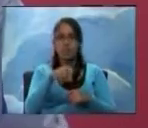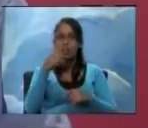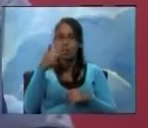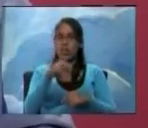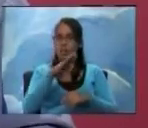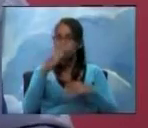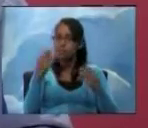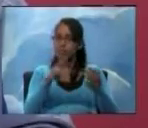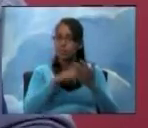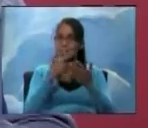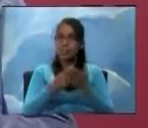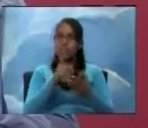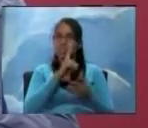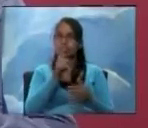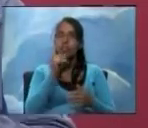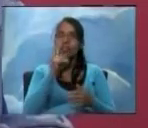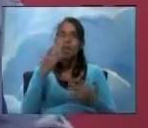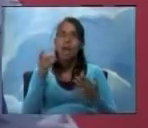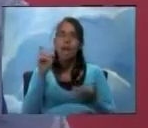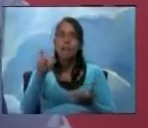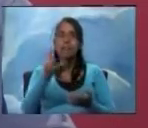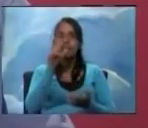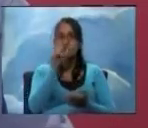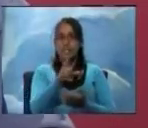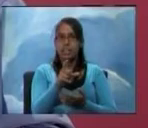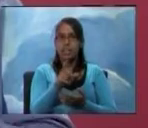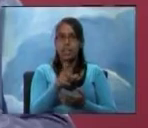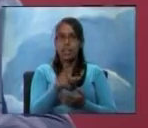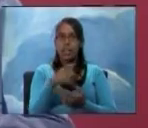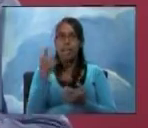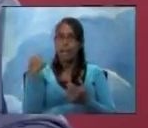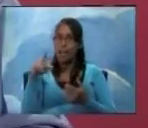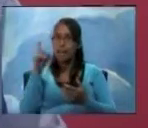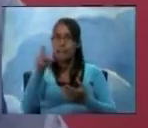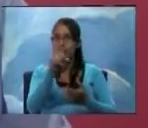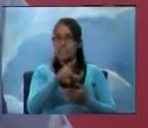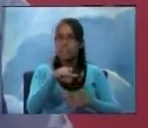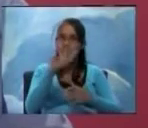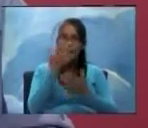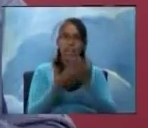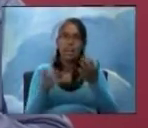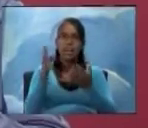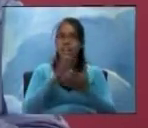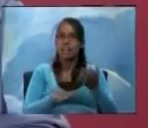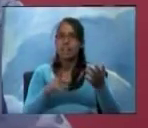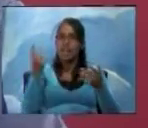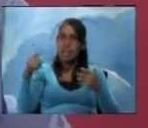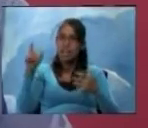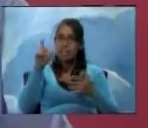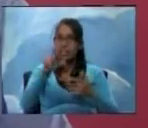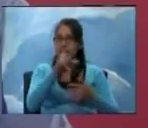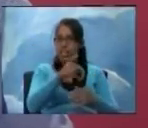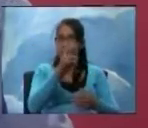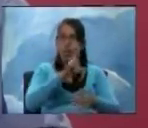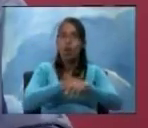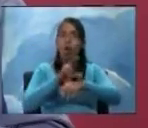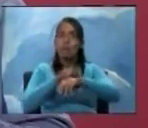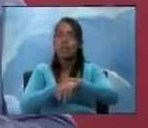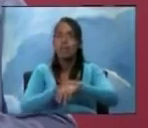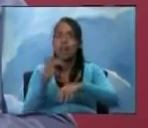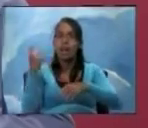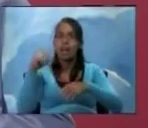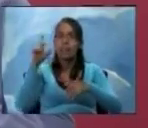que cayó se llama la necesidad. Hay necesidad en las cárceles, hay necesidad en los hospitales,